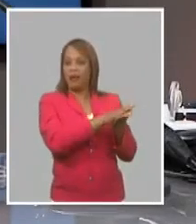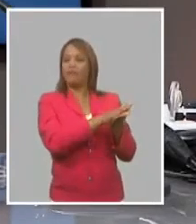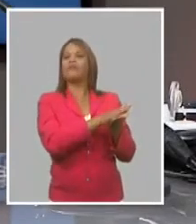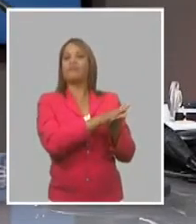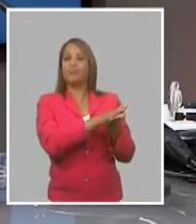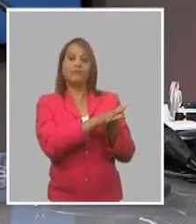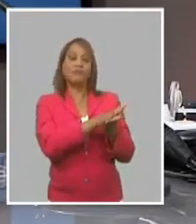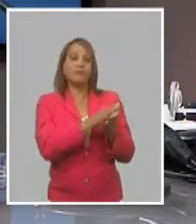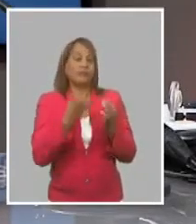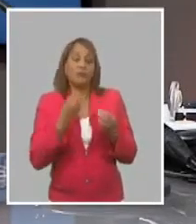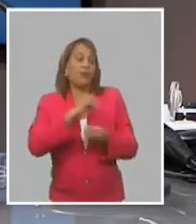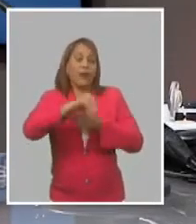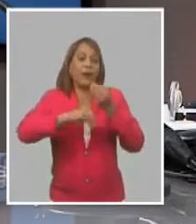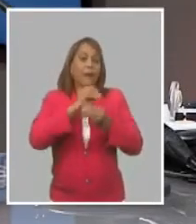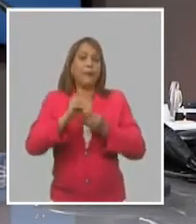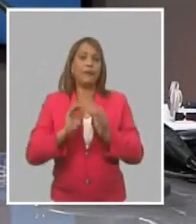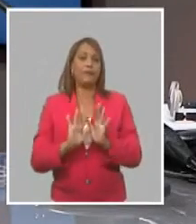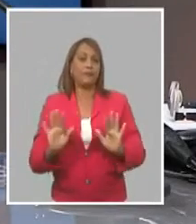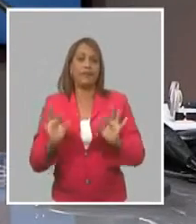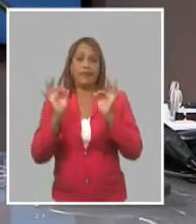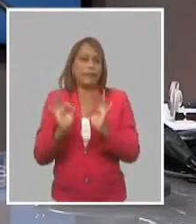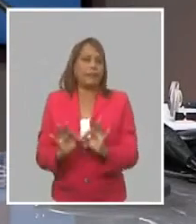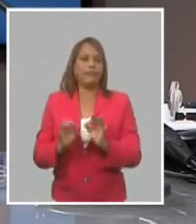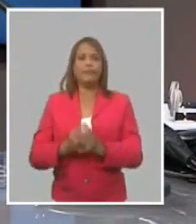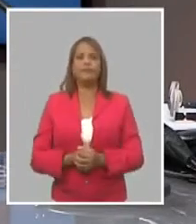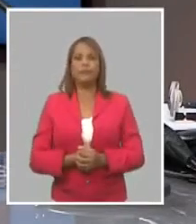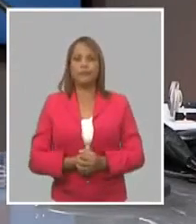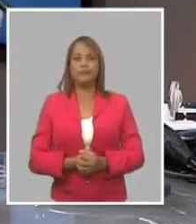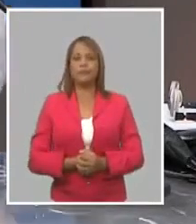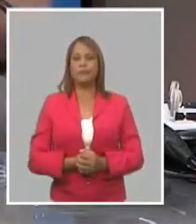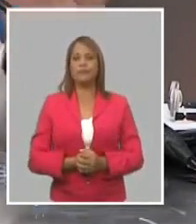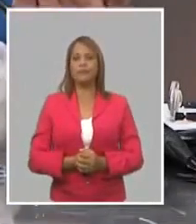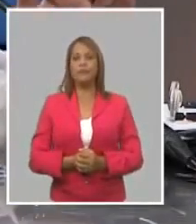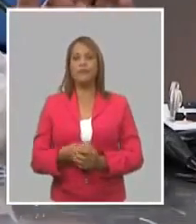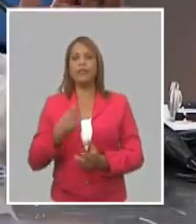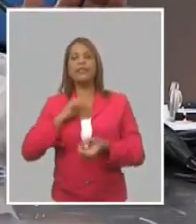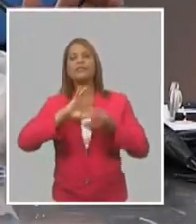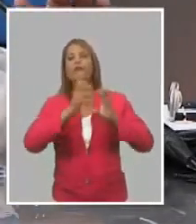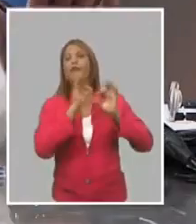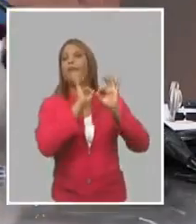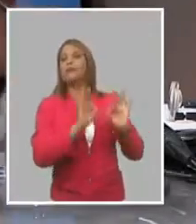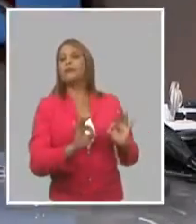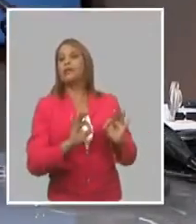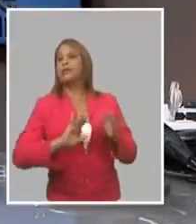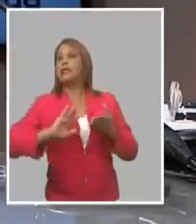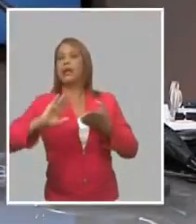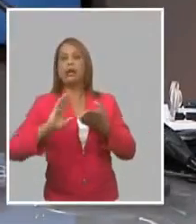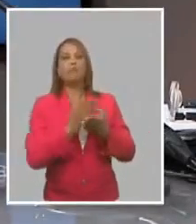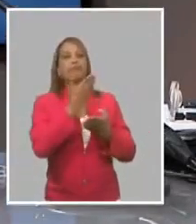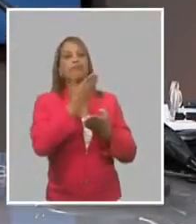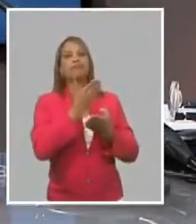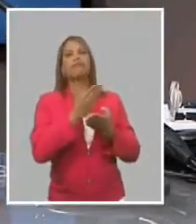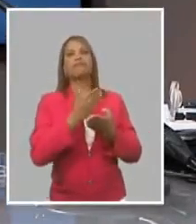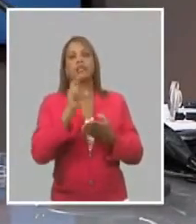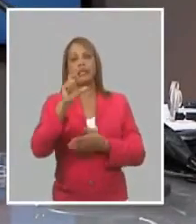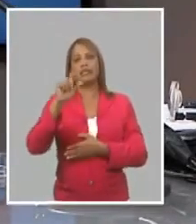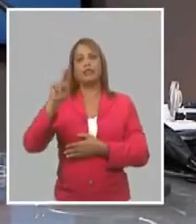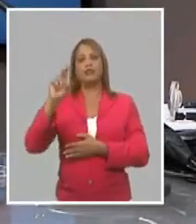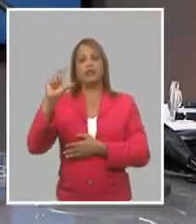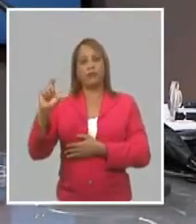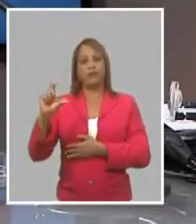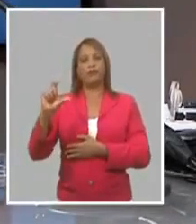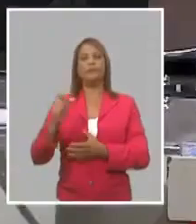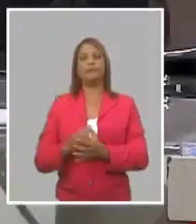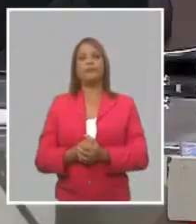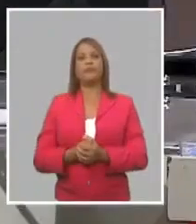y eso no hay por qué penalizarlo. Entonces, de esa manera, quitamos el CUC.